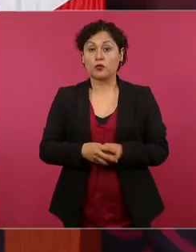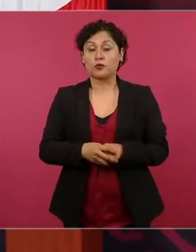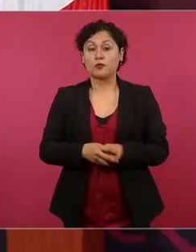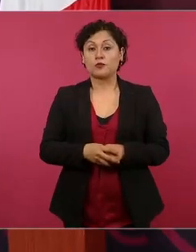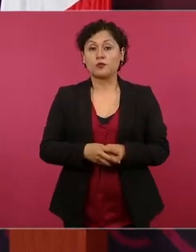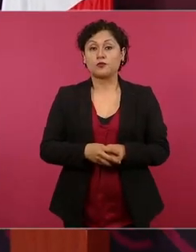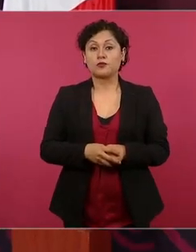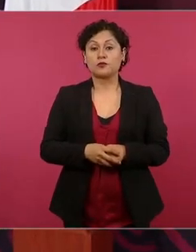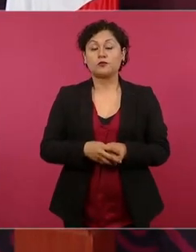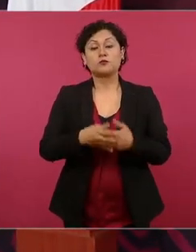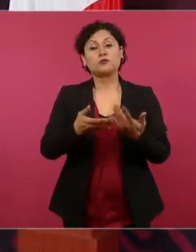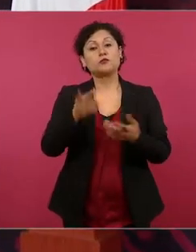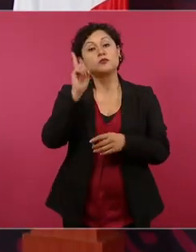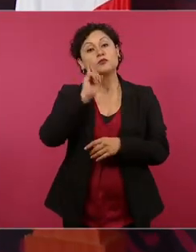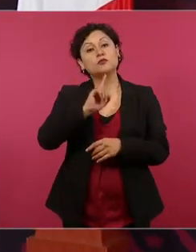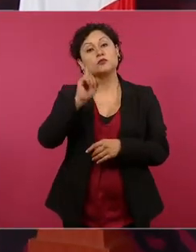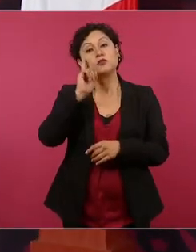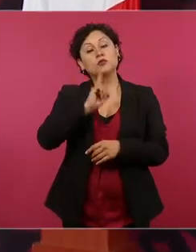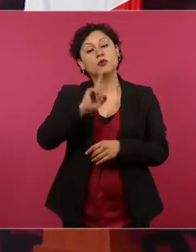No. ¿La señora